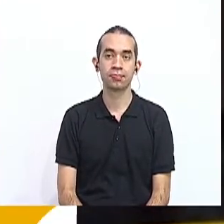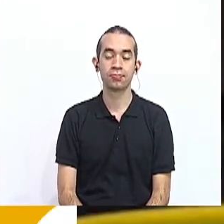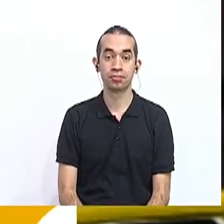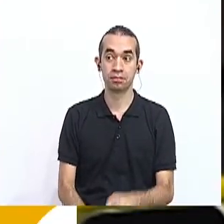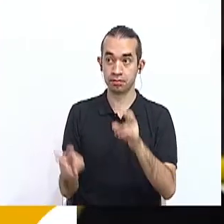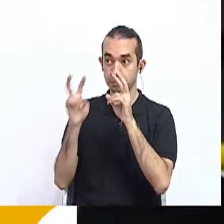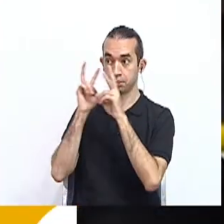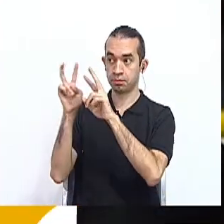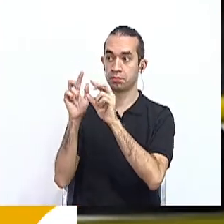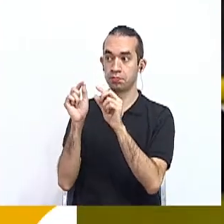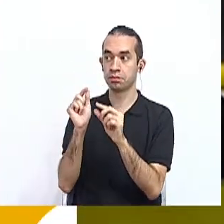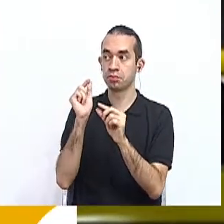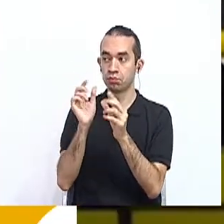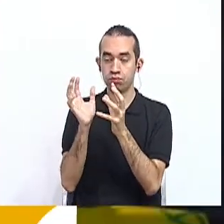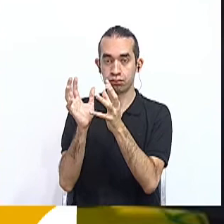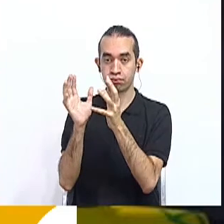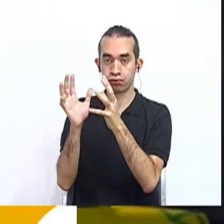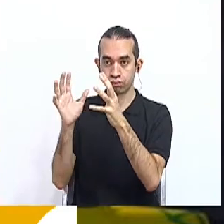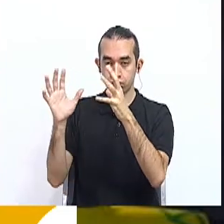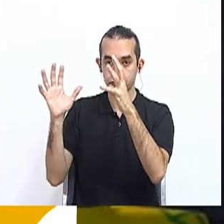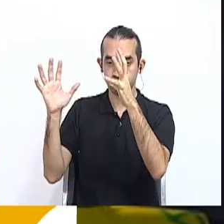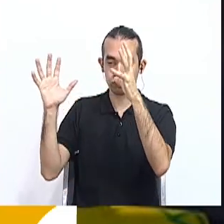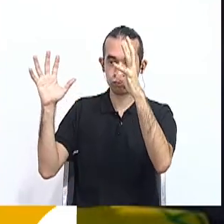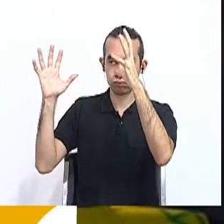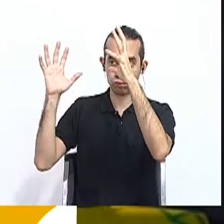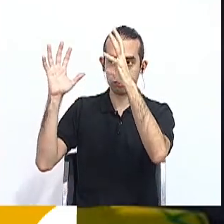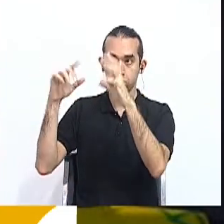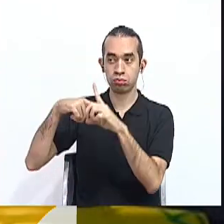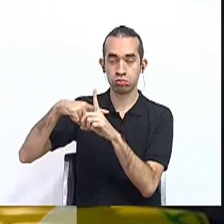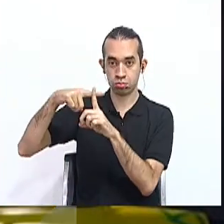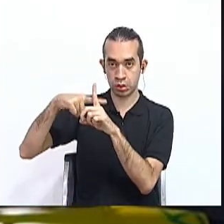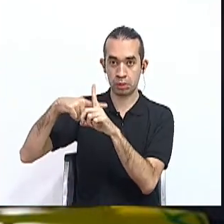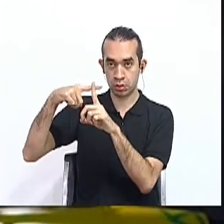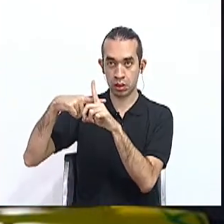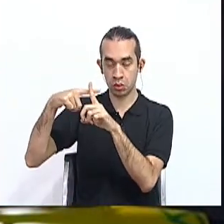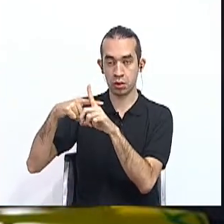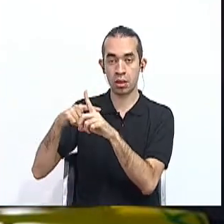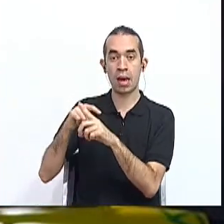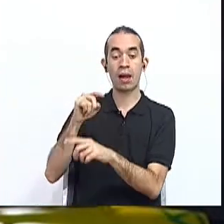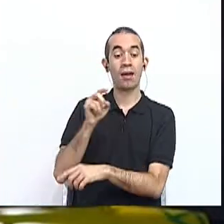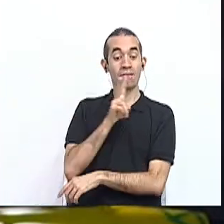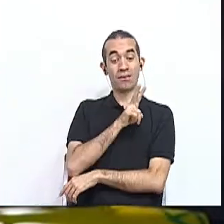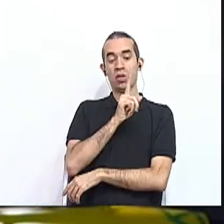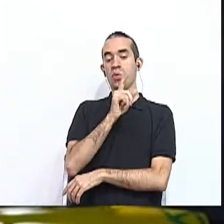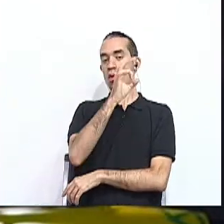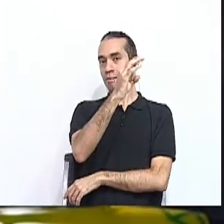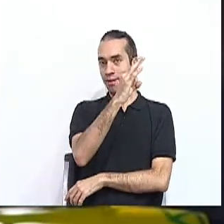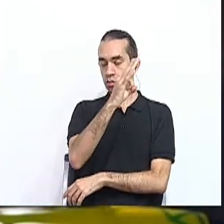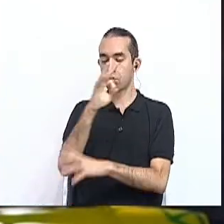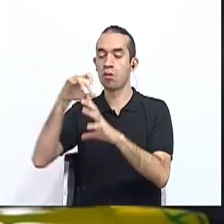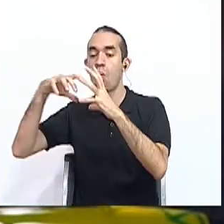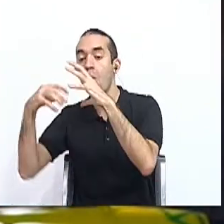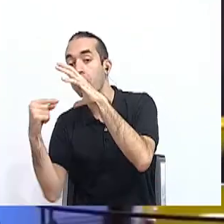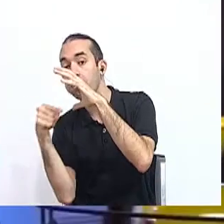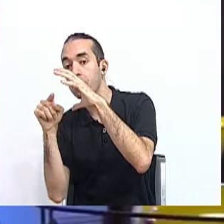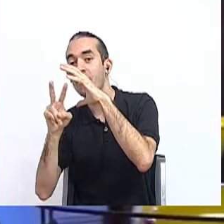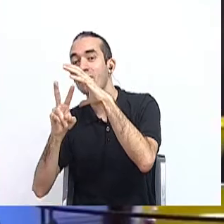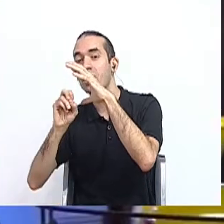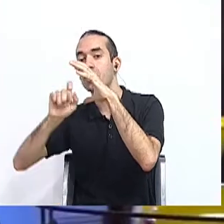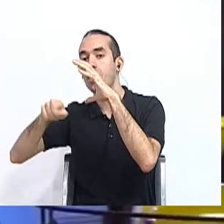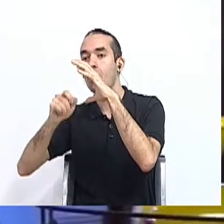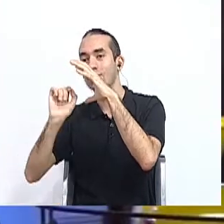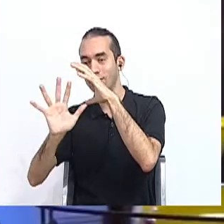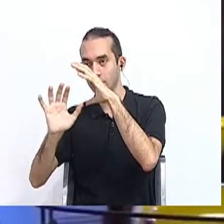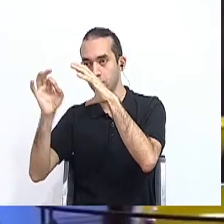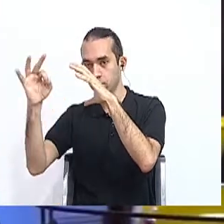Pueden ver poco a poco, aquí tenemos ahora mismo una temperatura exterior de 21 grados y una temperatura interior de 20,5.